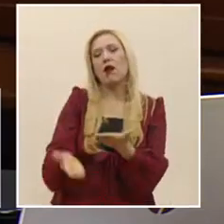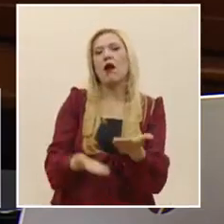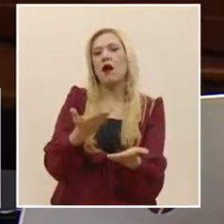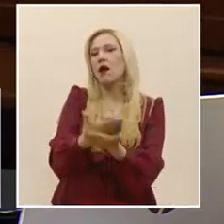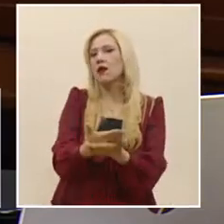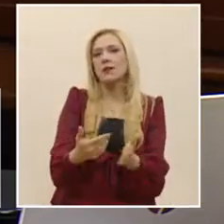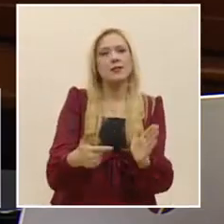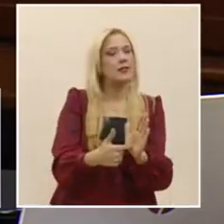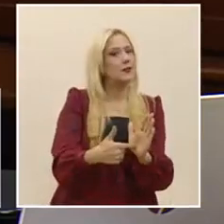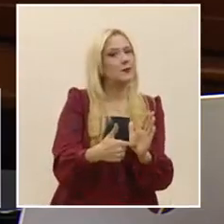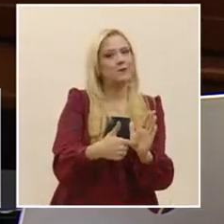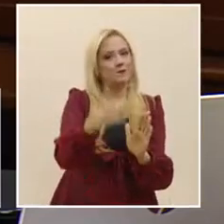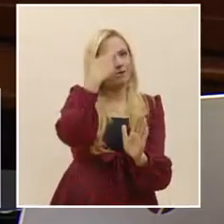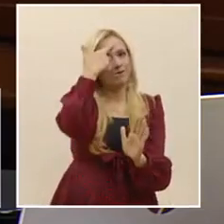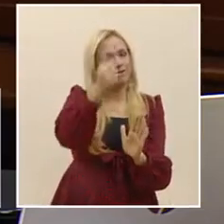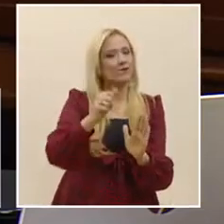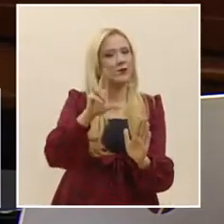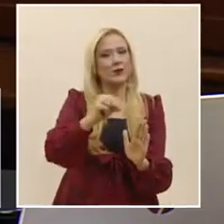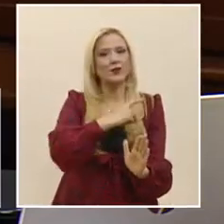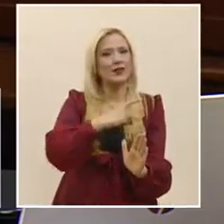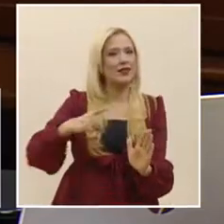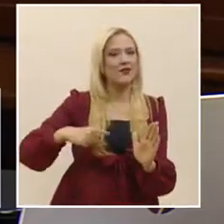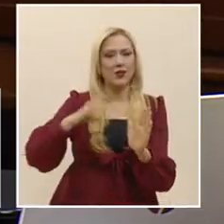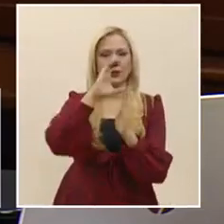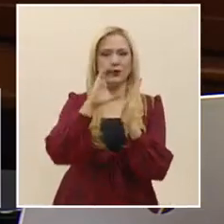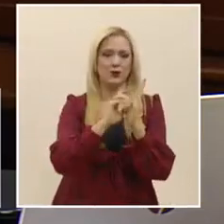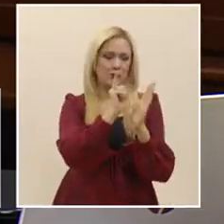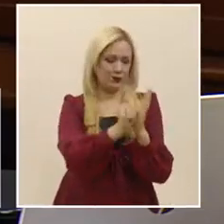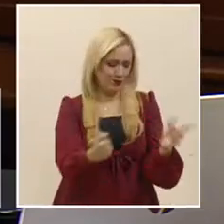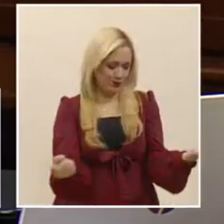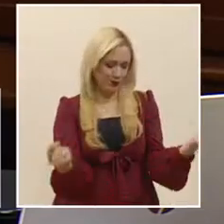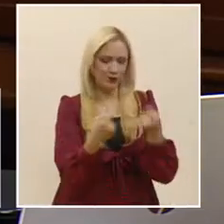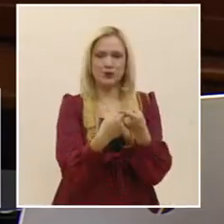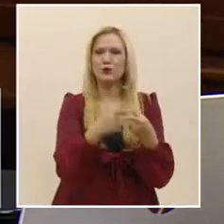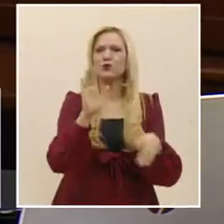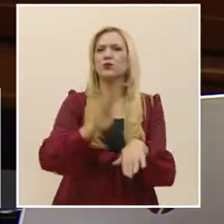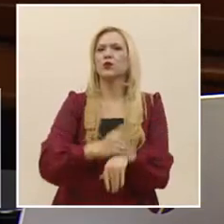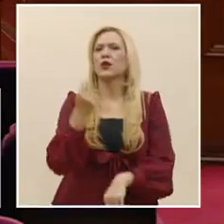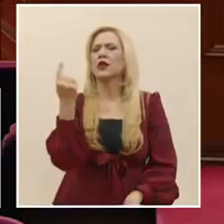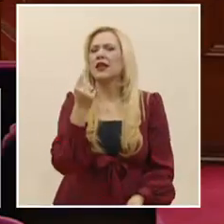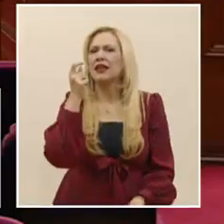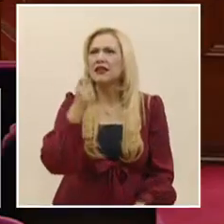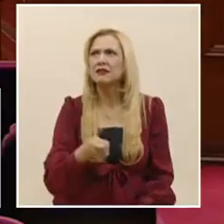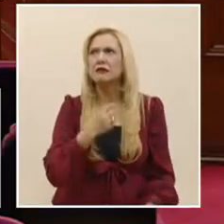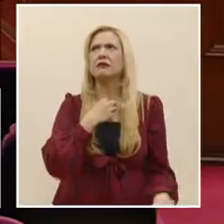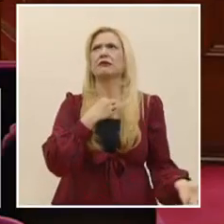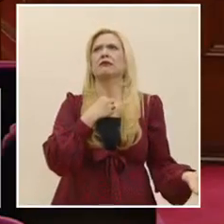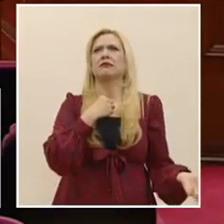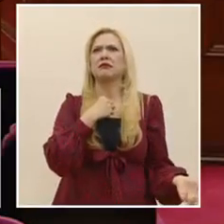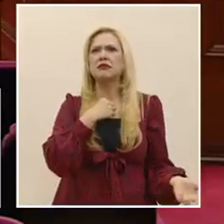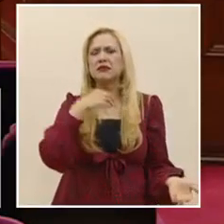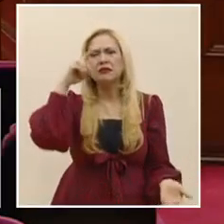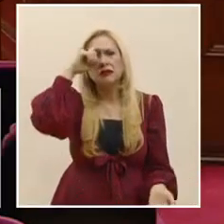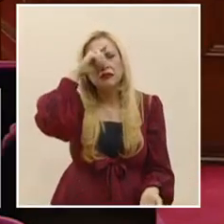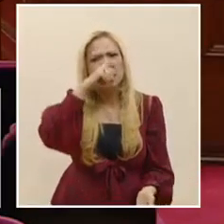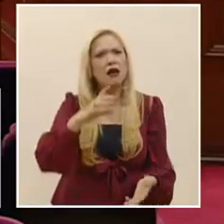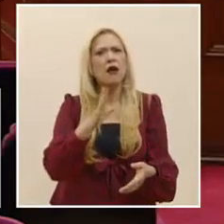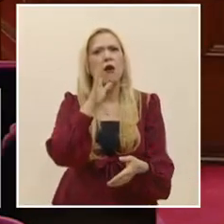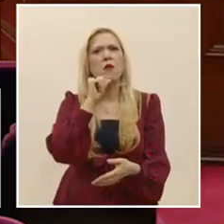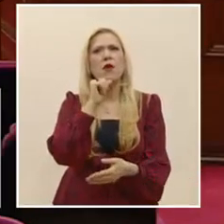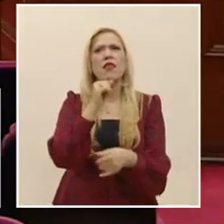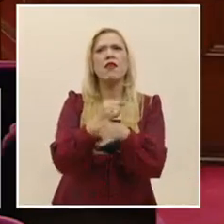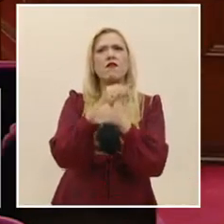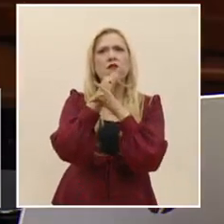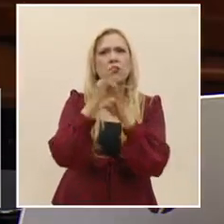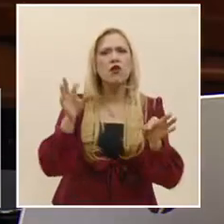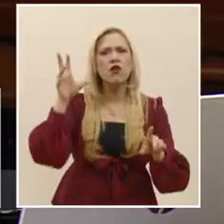es inconstitucional este acuerdo porque su amplitud y su ambigüedad obstaculizan e inhiben el acceso a la